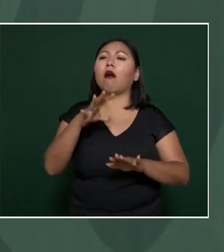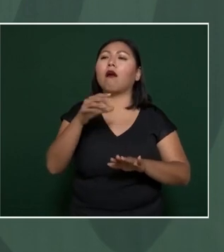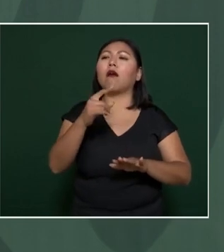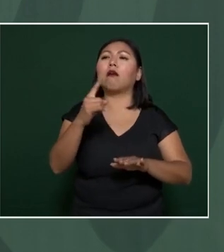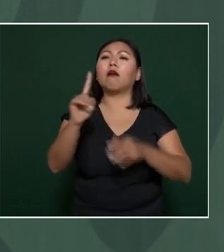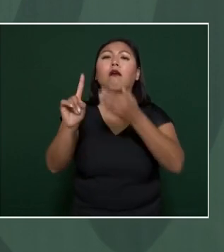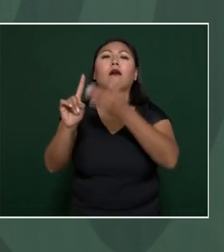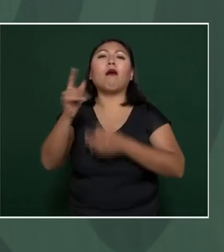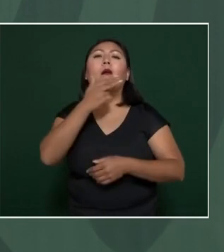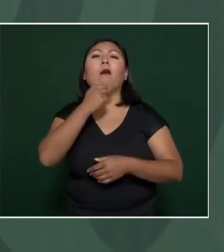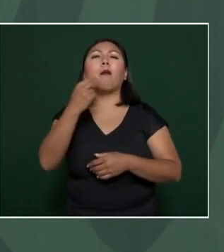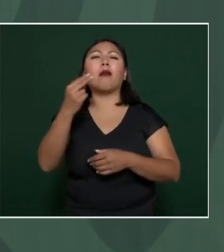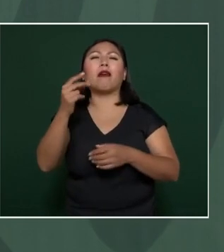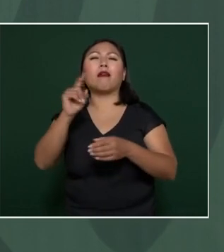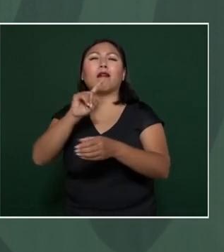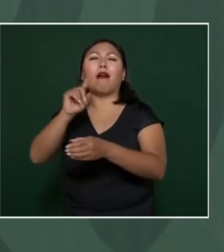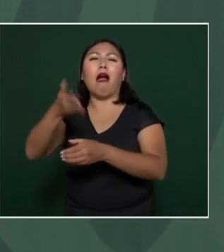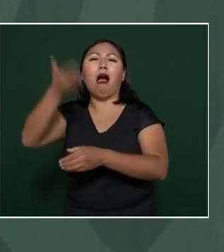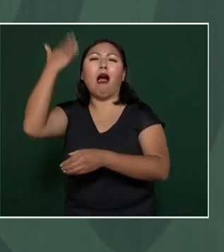la